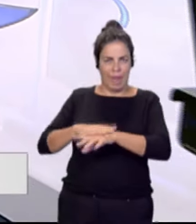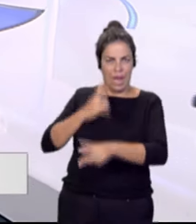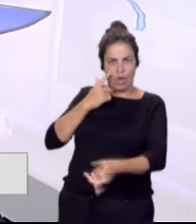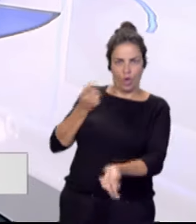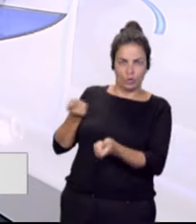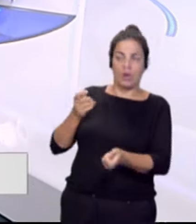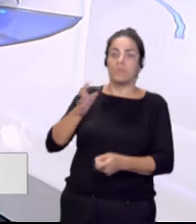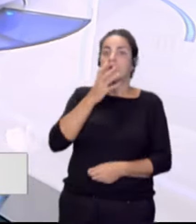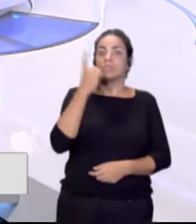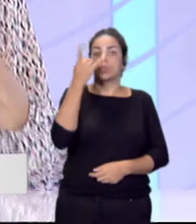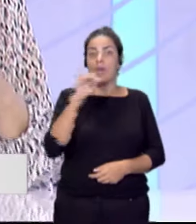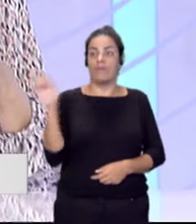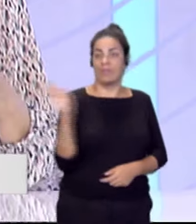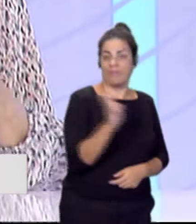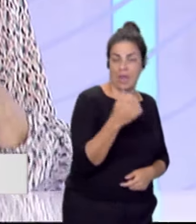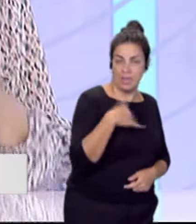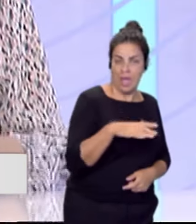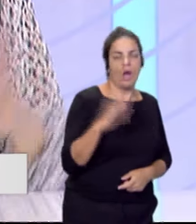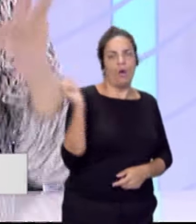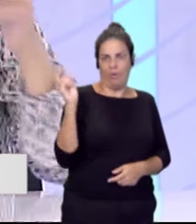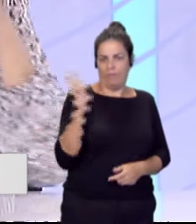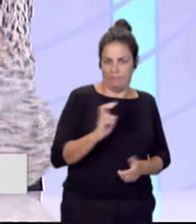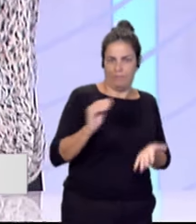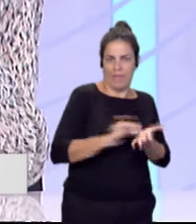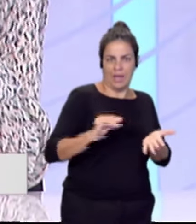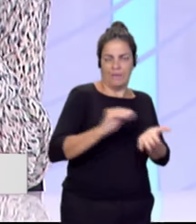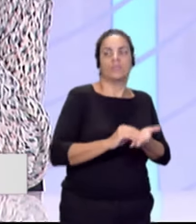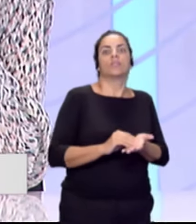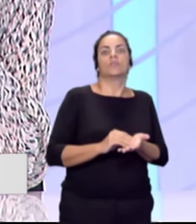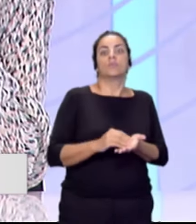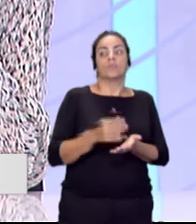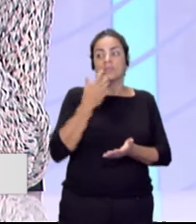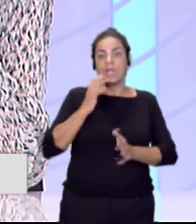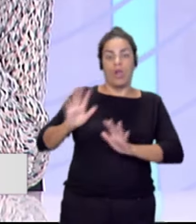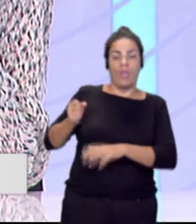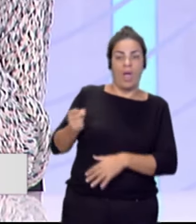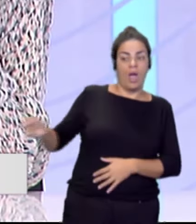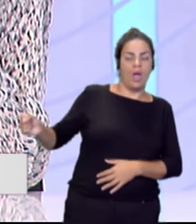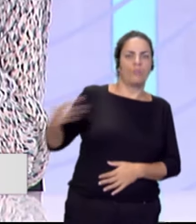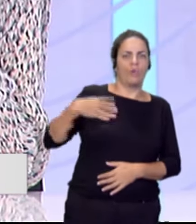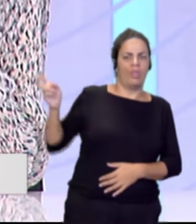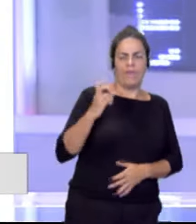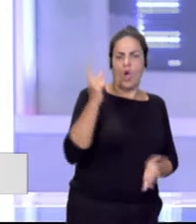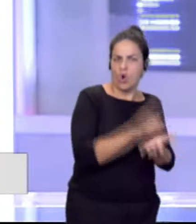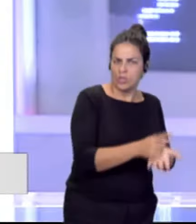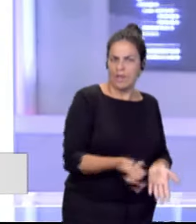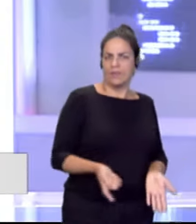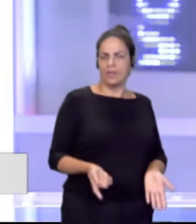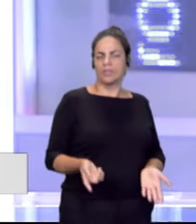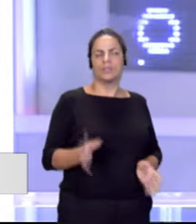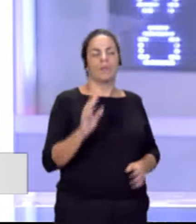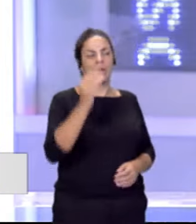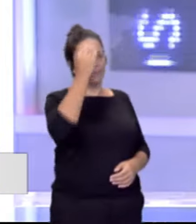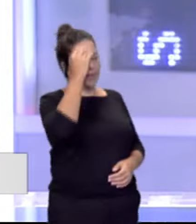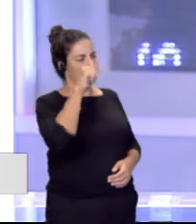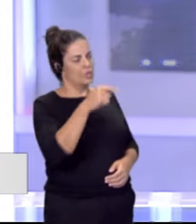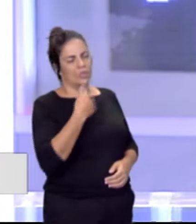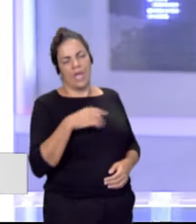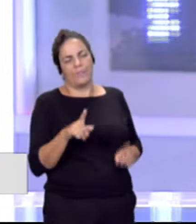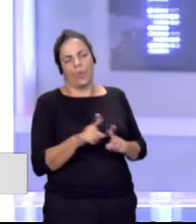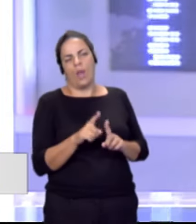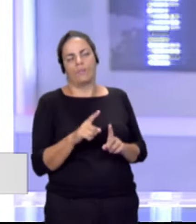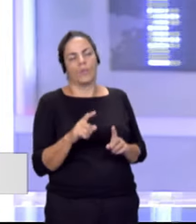venido una vez y más de una, volverán a venir. Pero esto entiendo que debe ser también una opción, casi ya la última opción, reconociendo quizás el